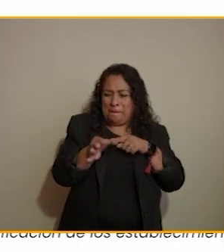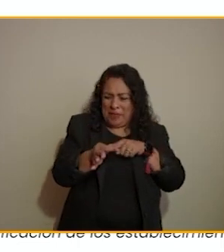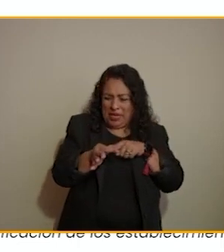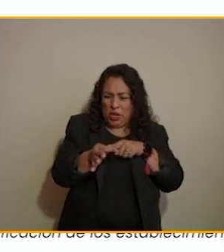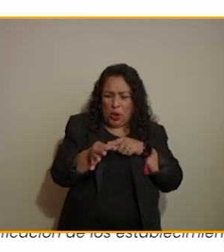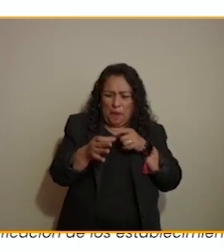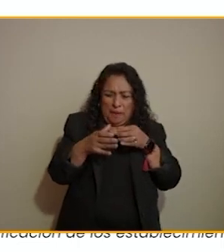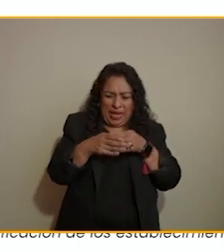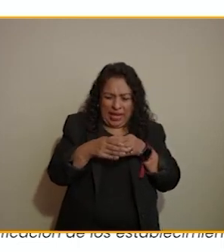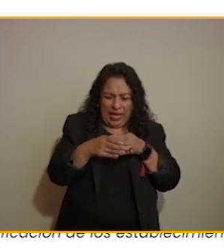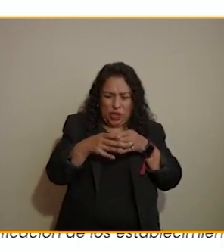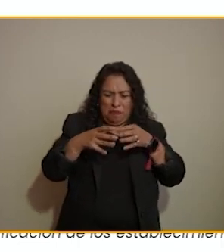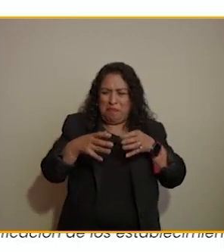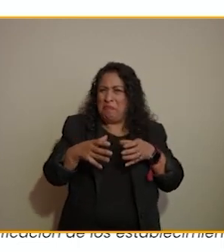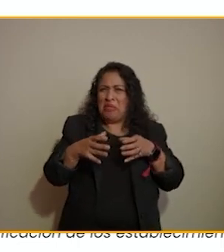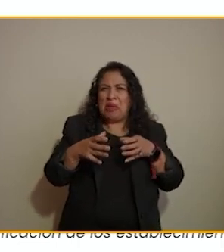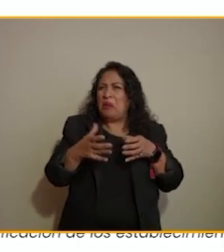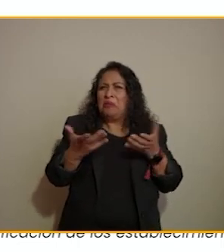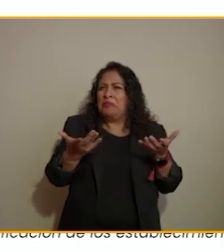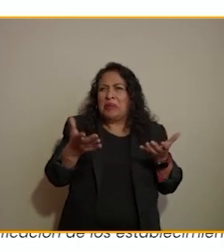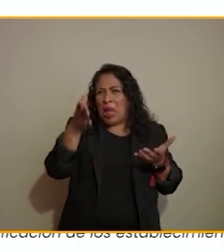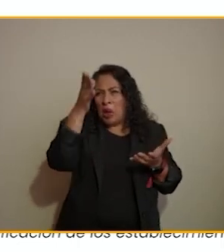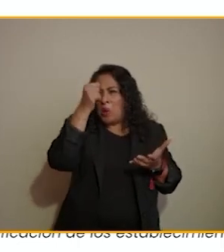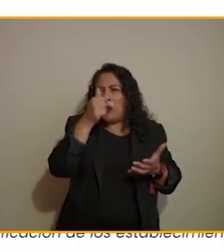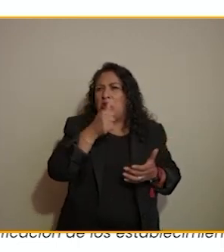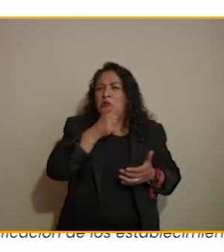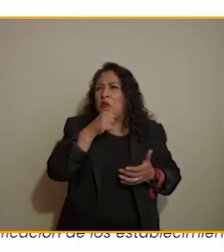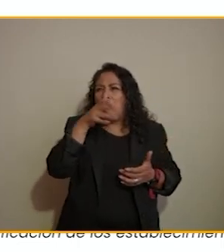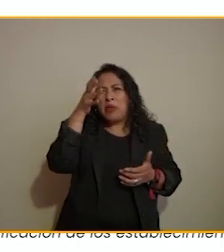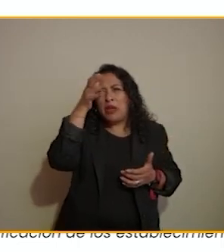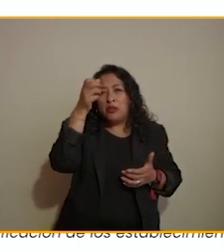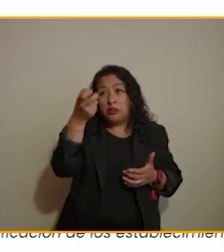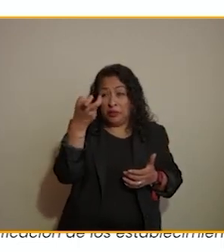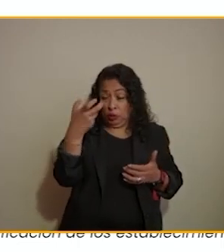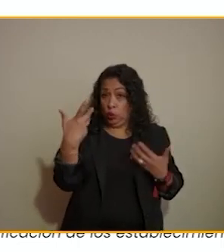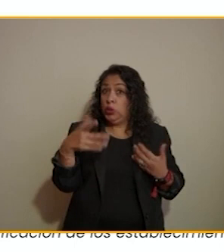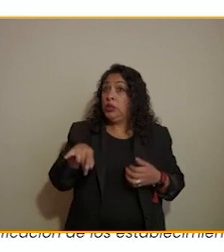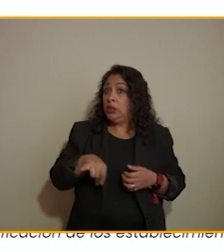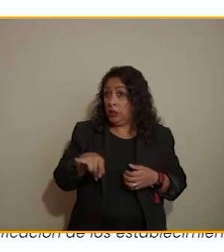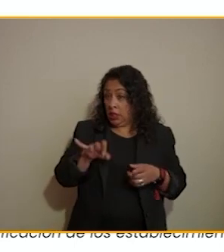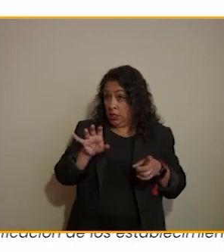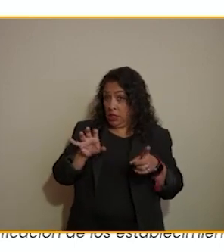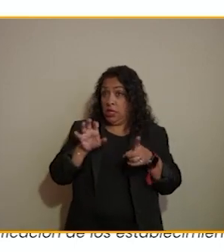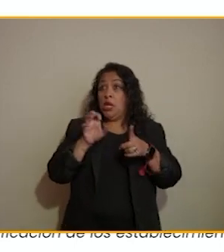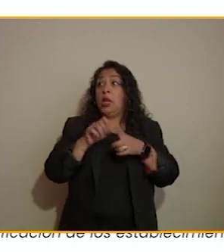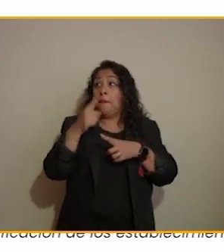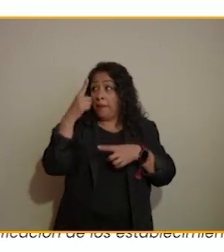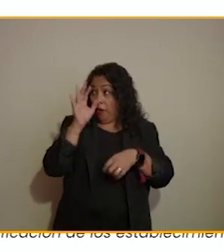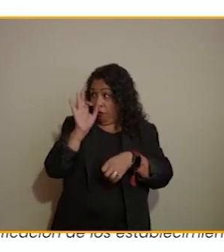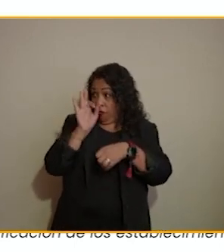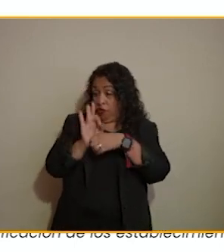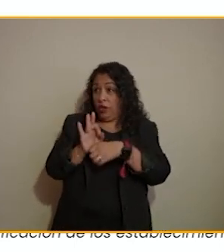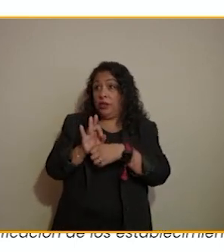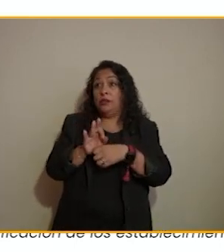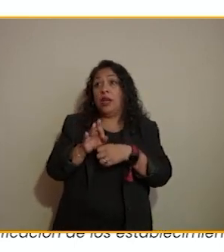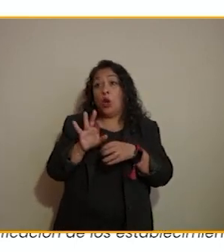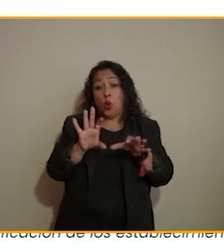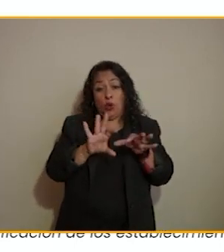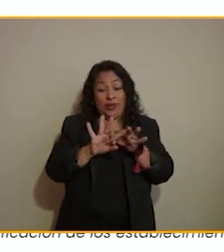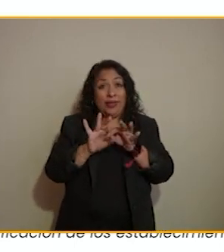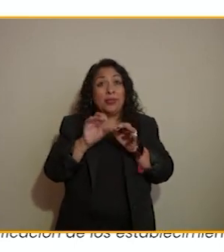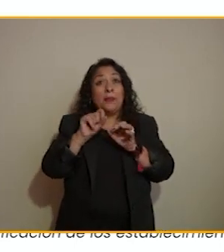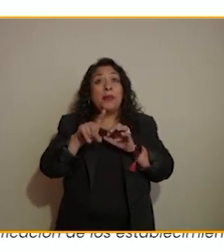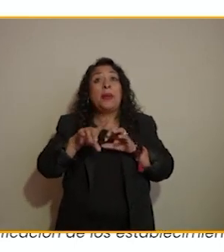ser pequeño y qué es ser mediano. Y esto plantea retos bien interesantes, no solo para el fortalecimiento de estas unidades, sino también